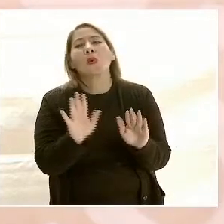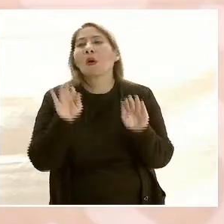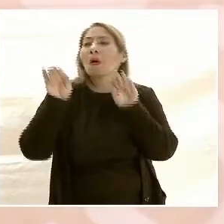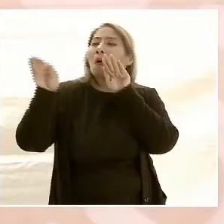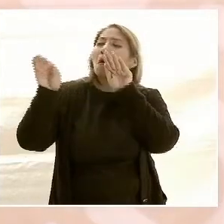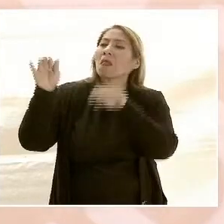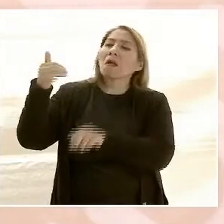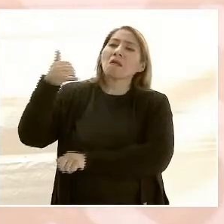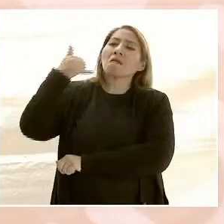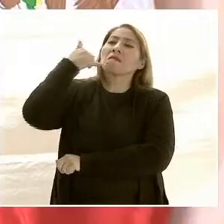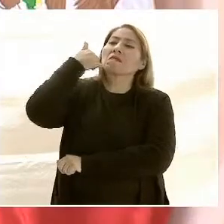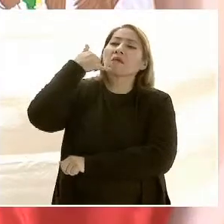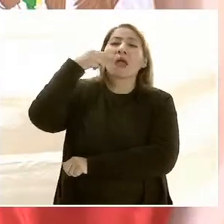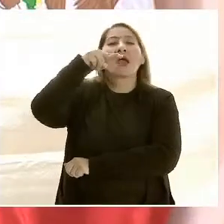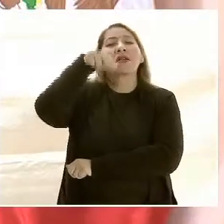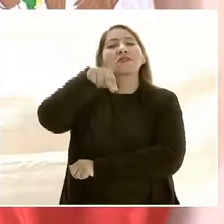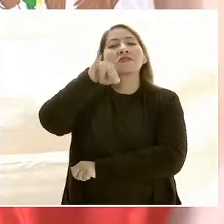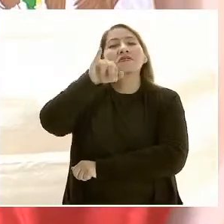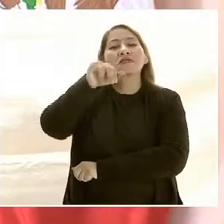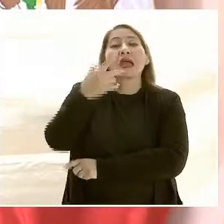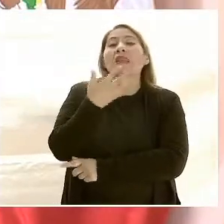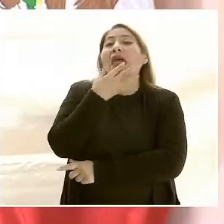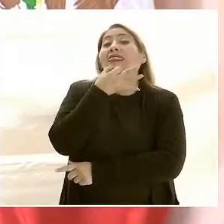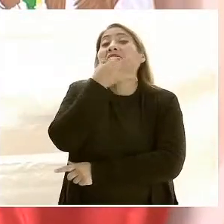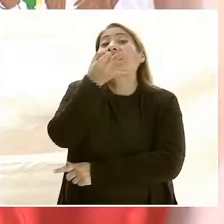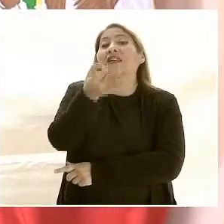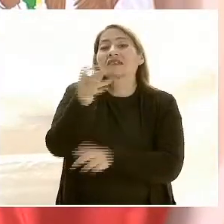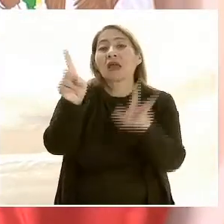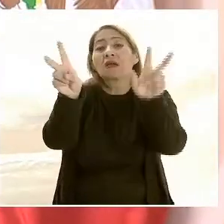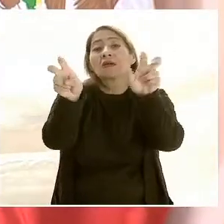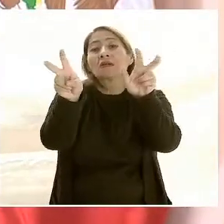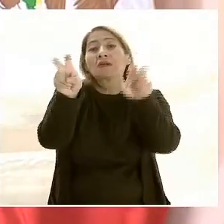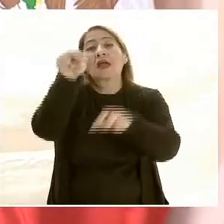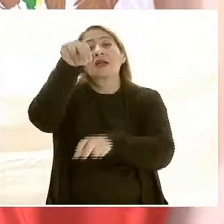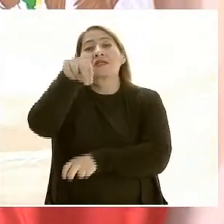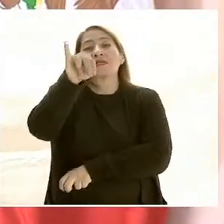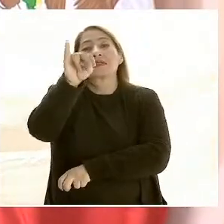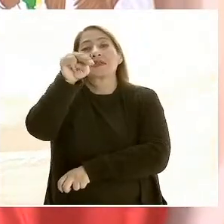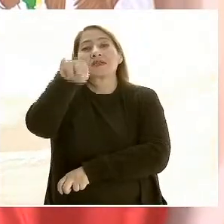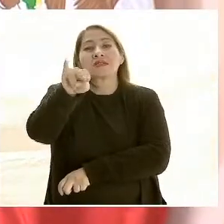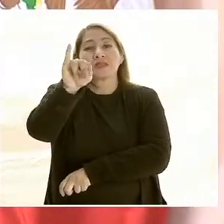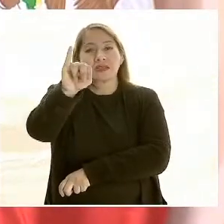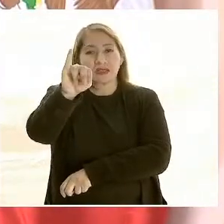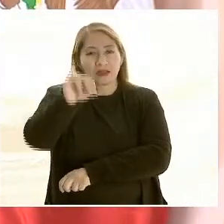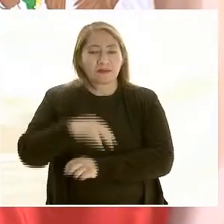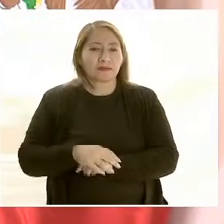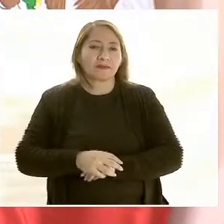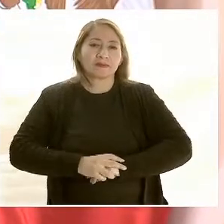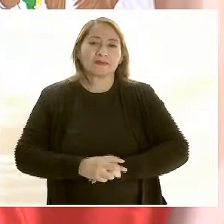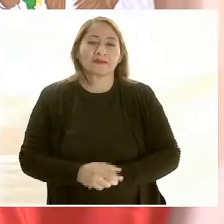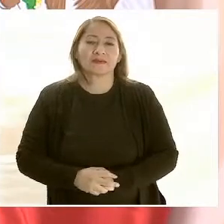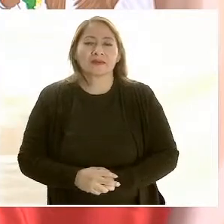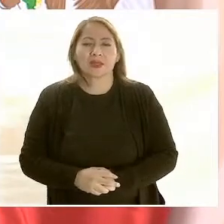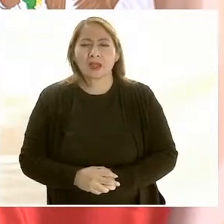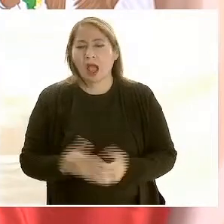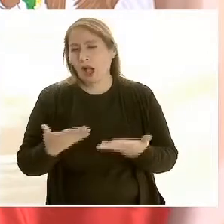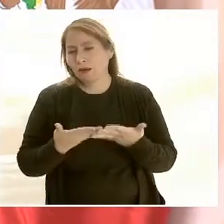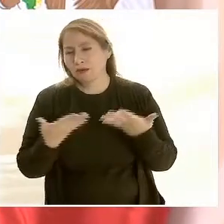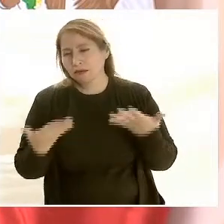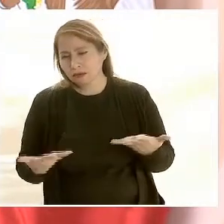los jóvenes ninis, que ni estudiaban ni trabajaban. Y